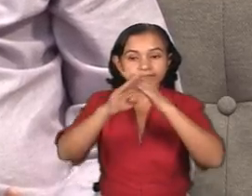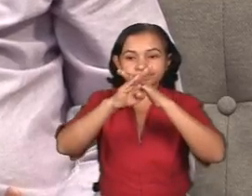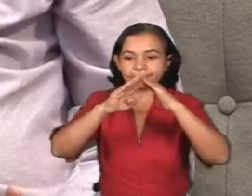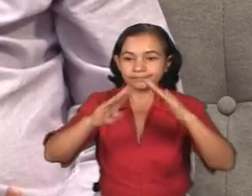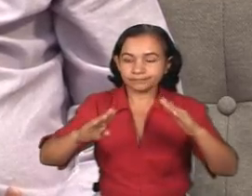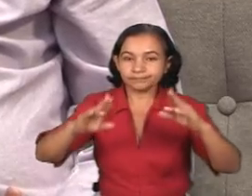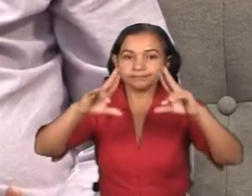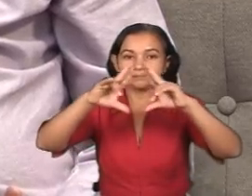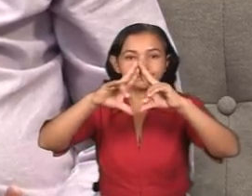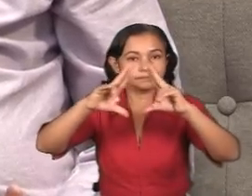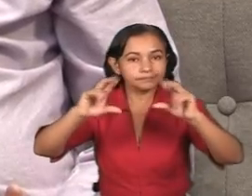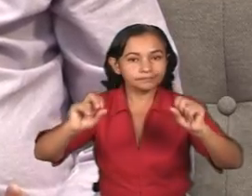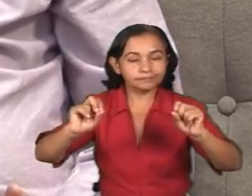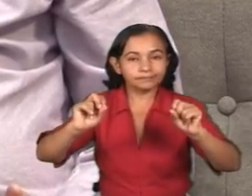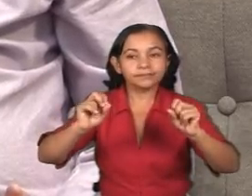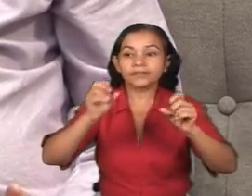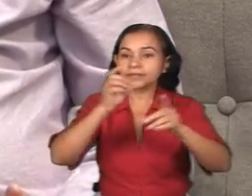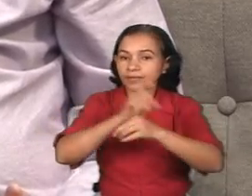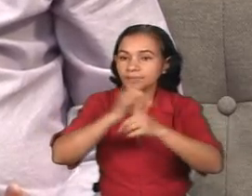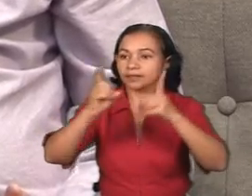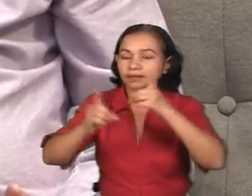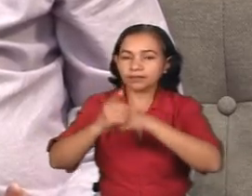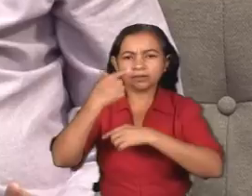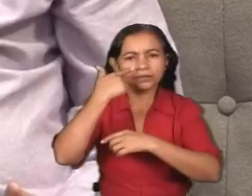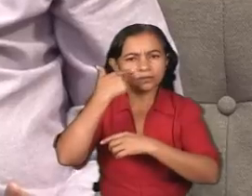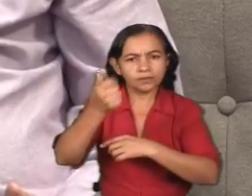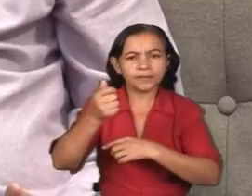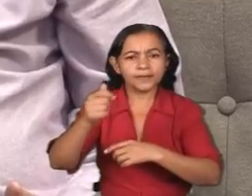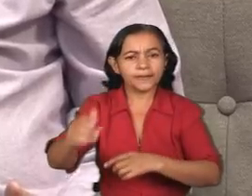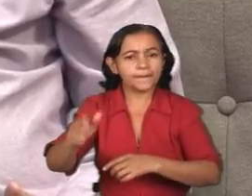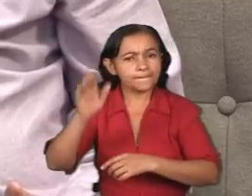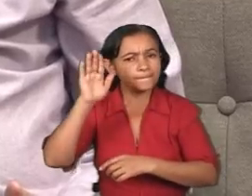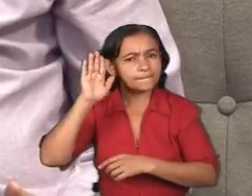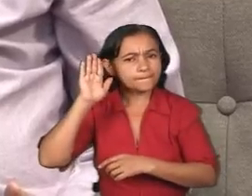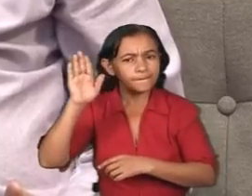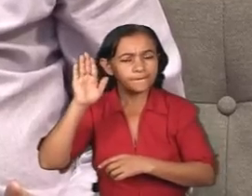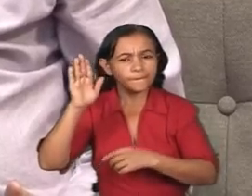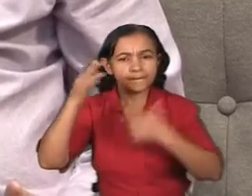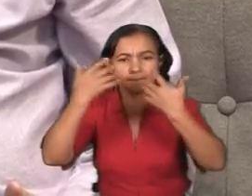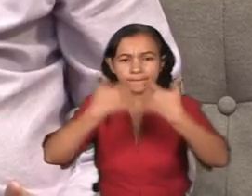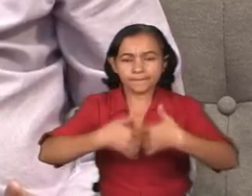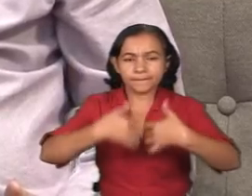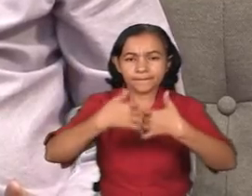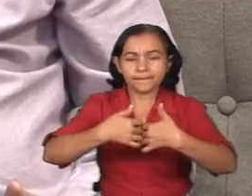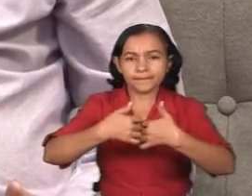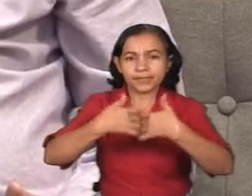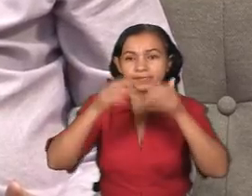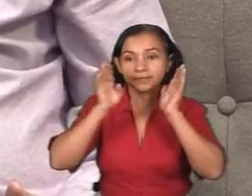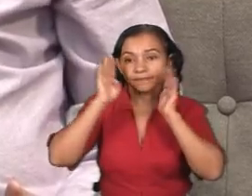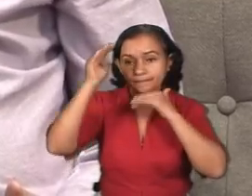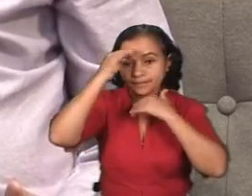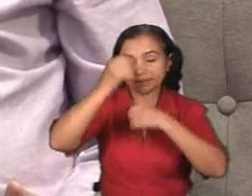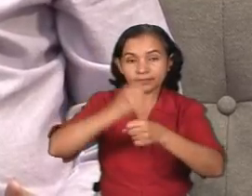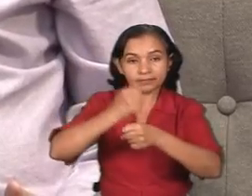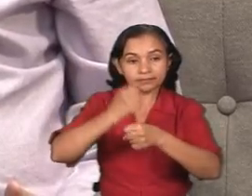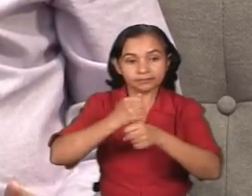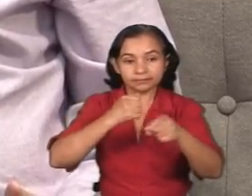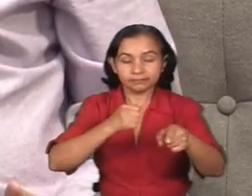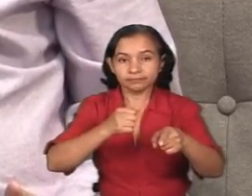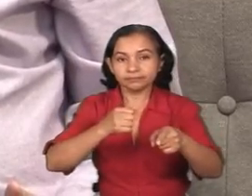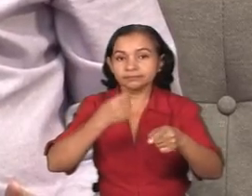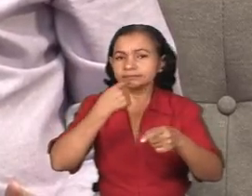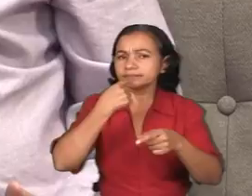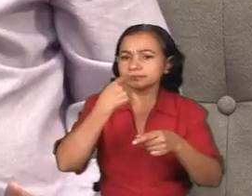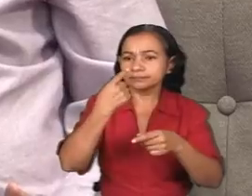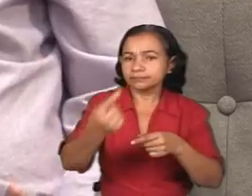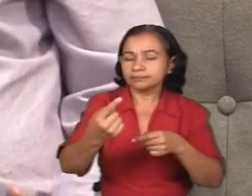país, debo reconocer también el compromiso de las empresas privadas que están ejecutando nuestros proyectos, porque esa es otra cosa, ¿no? Hay que decir